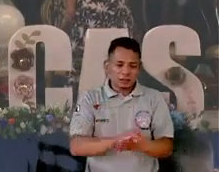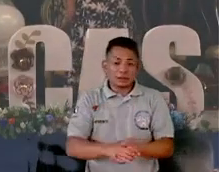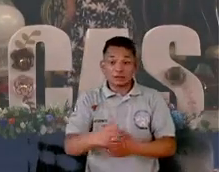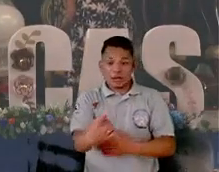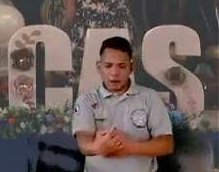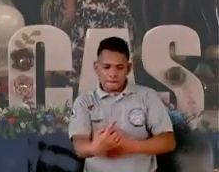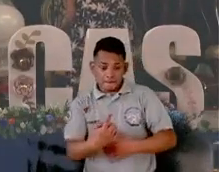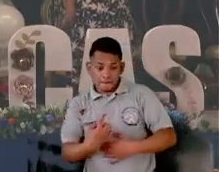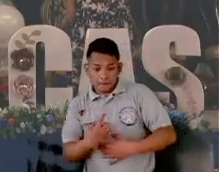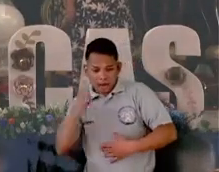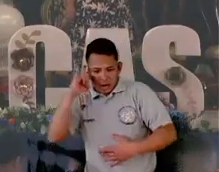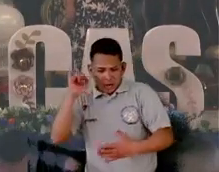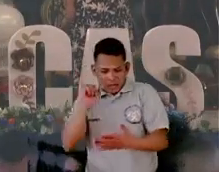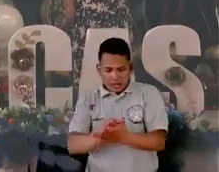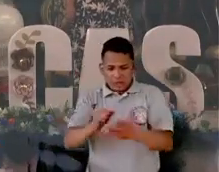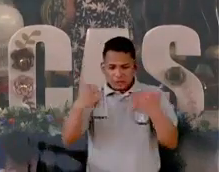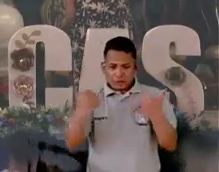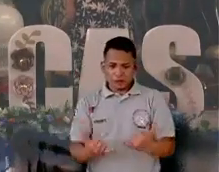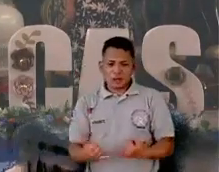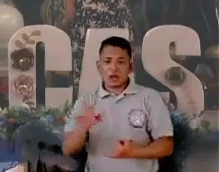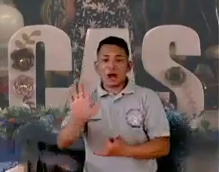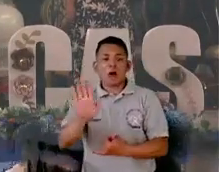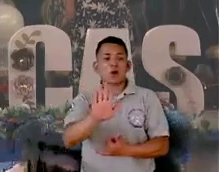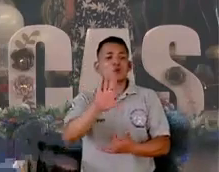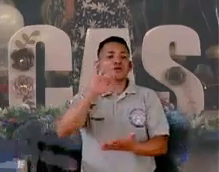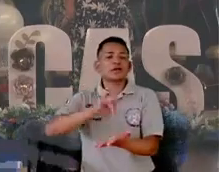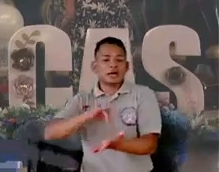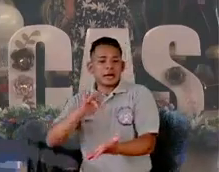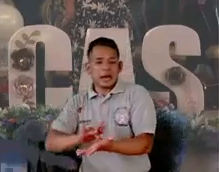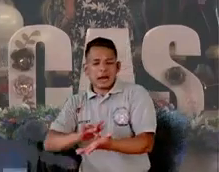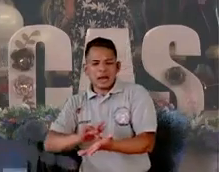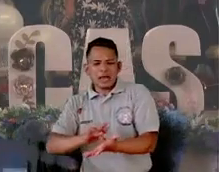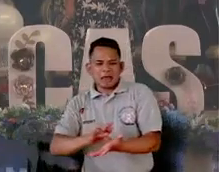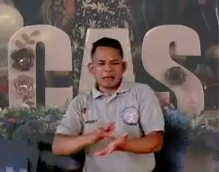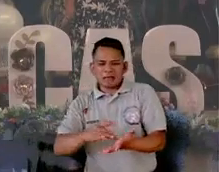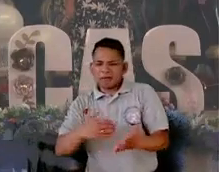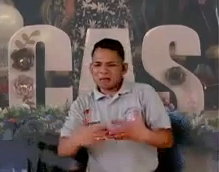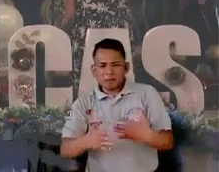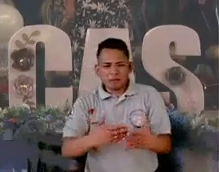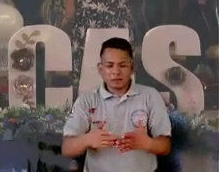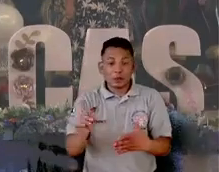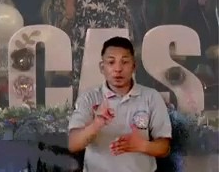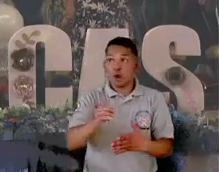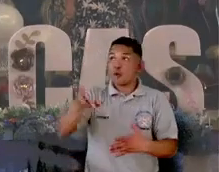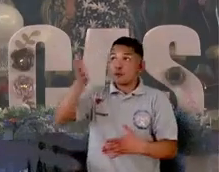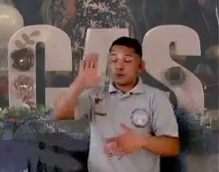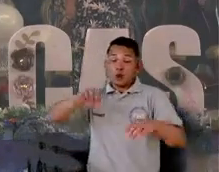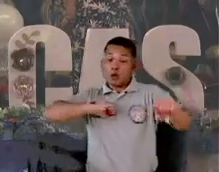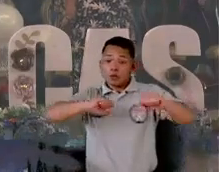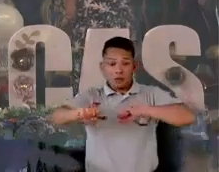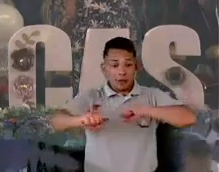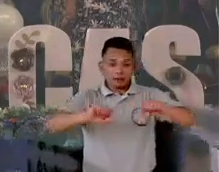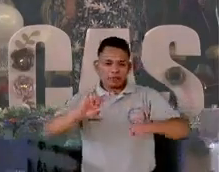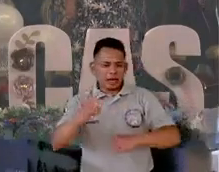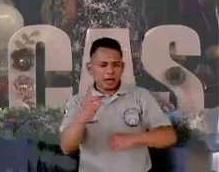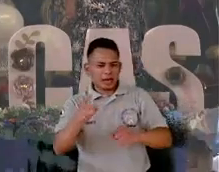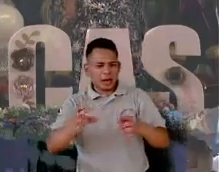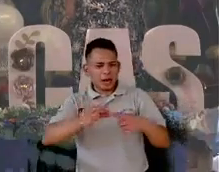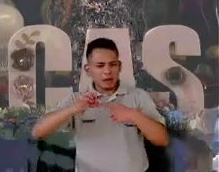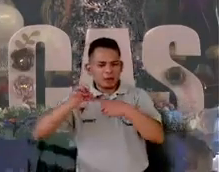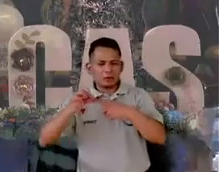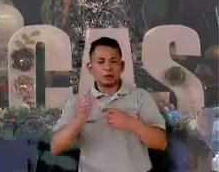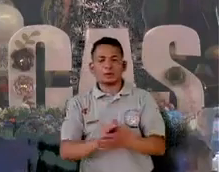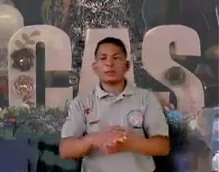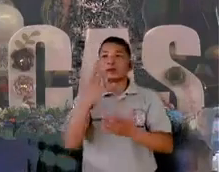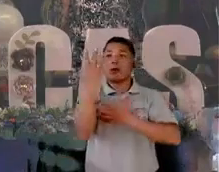hoy usted no está aquí por casualidad. Dios va a hacer algo especial. Levante sus manos, usted que está allí, derrame en